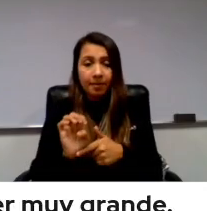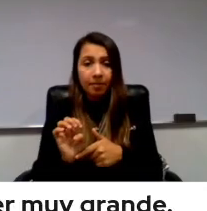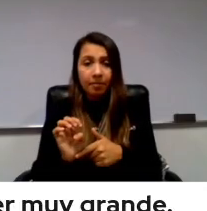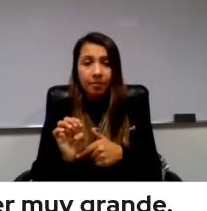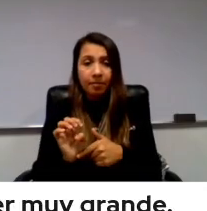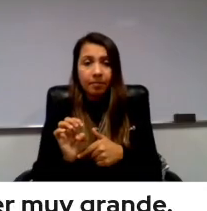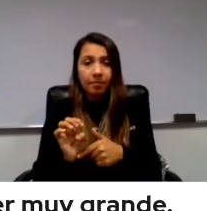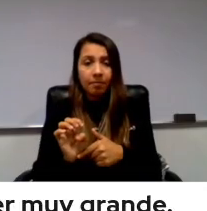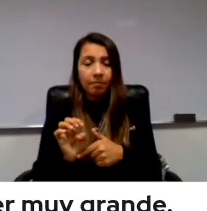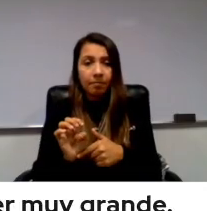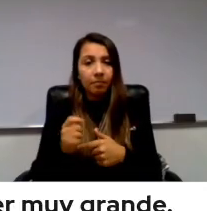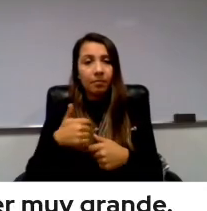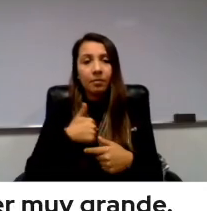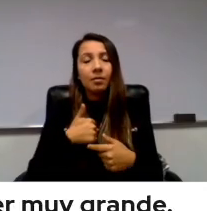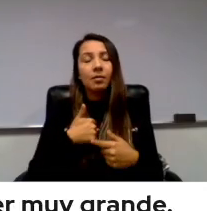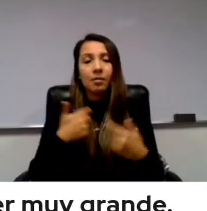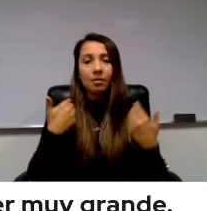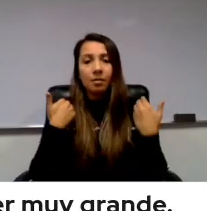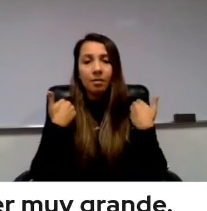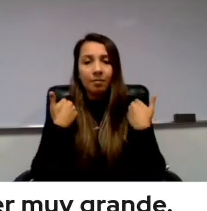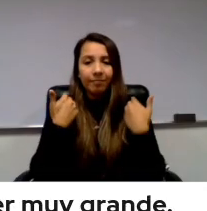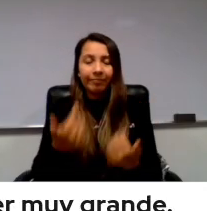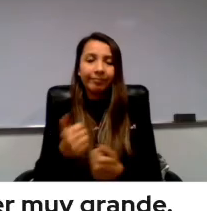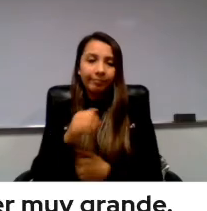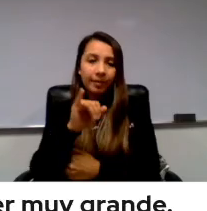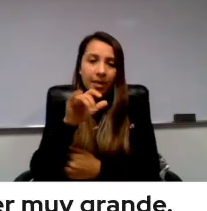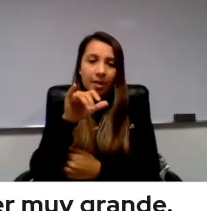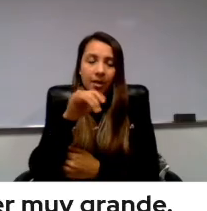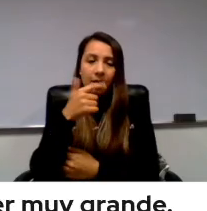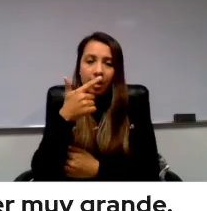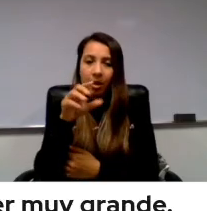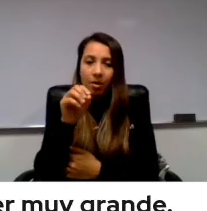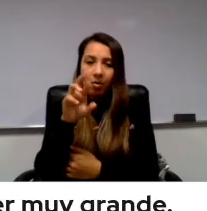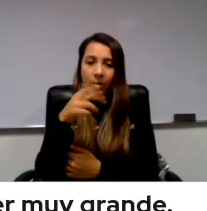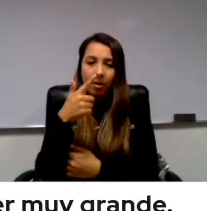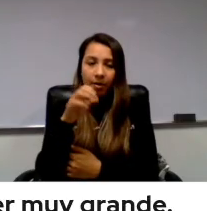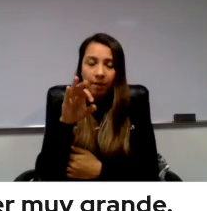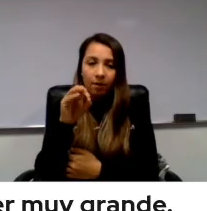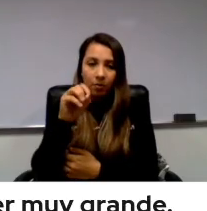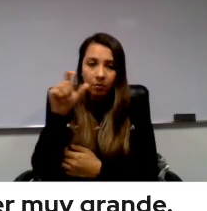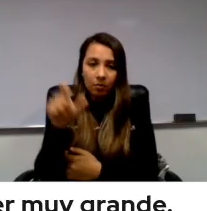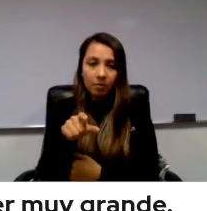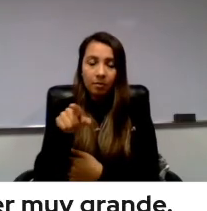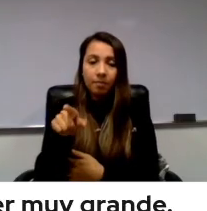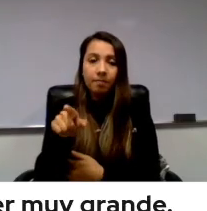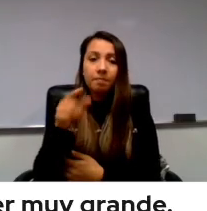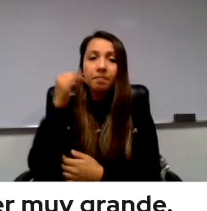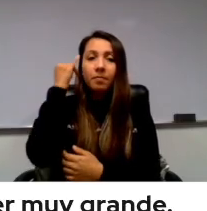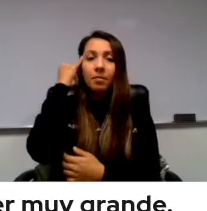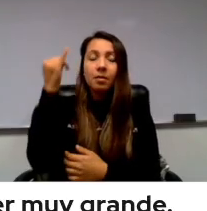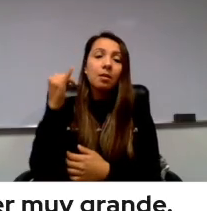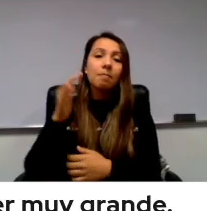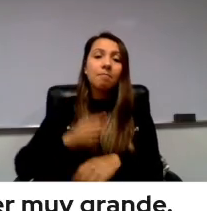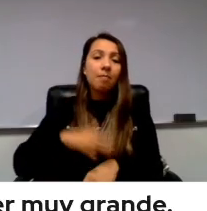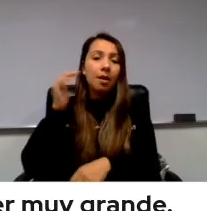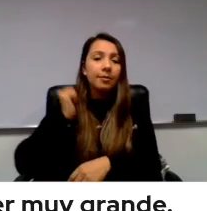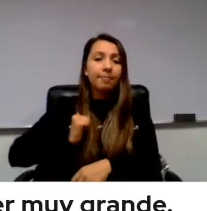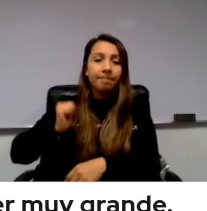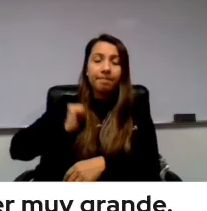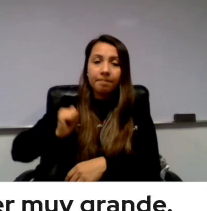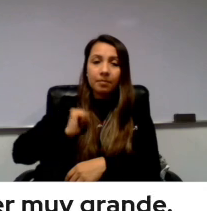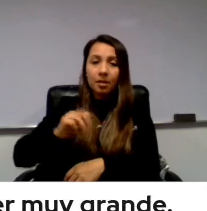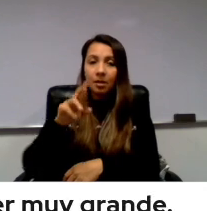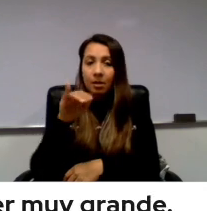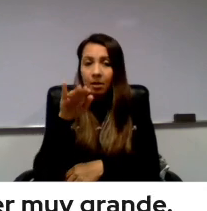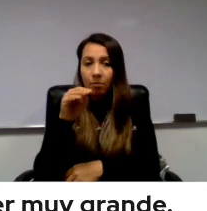pues yo entiendo que, por ejemplo, George Fox propone que tal vez los genes más antiguos, las ribosimas más